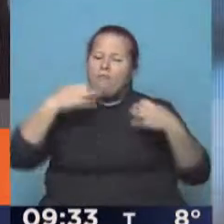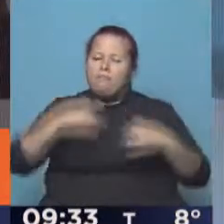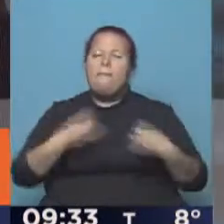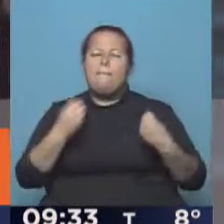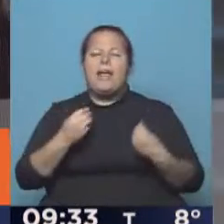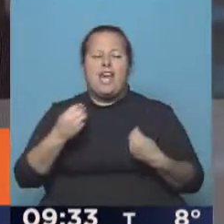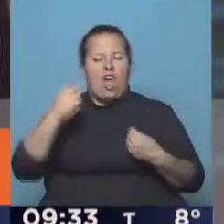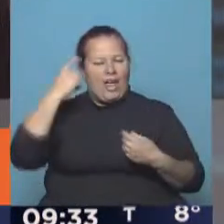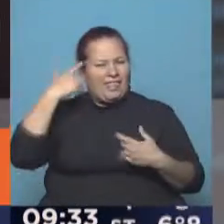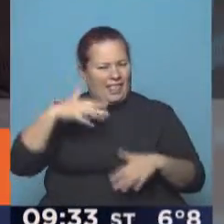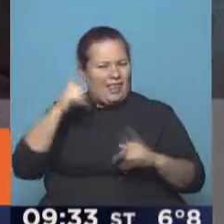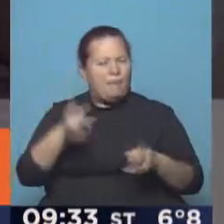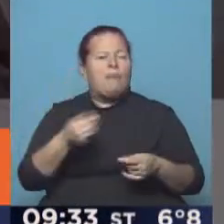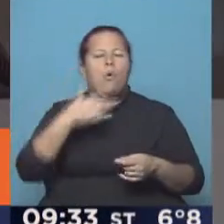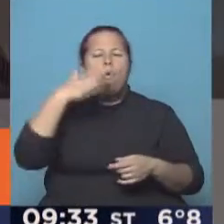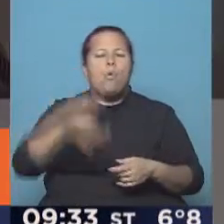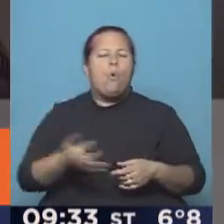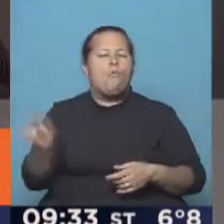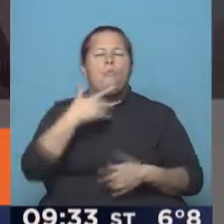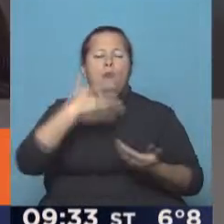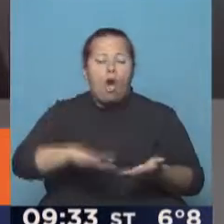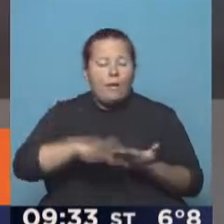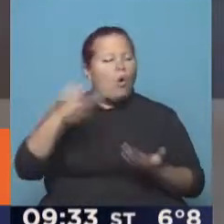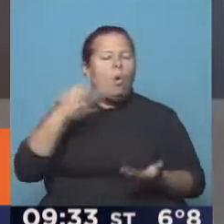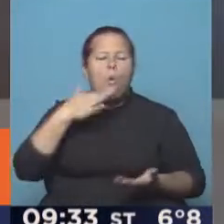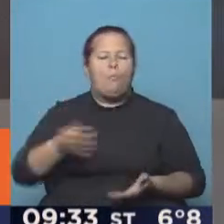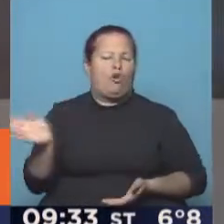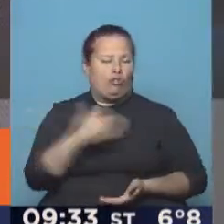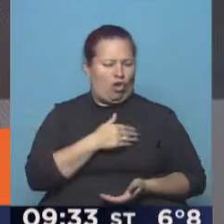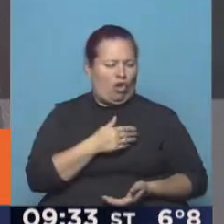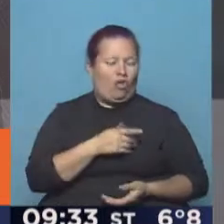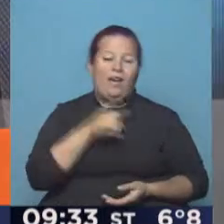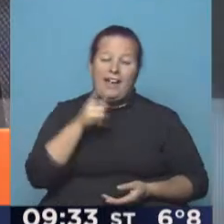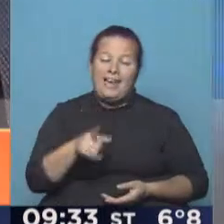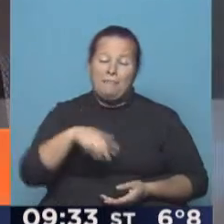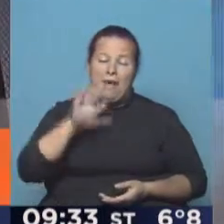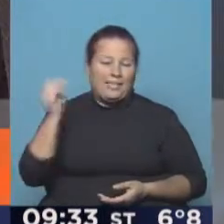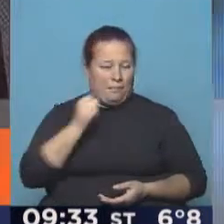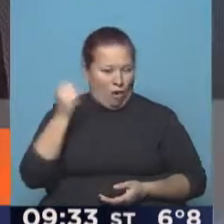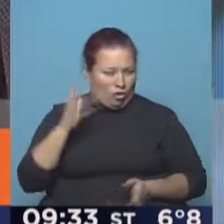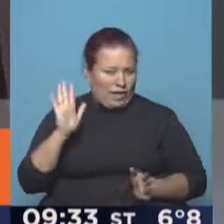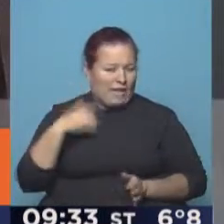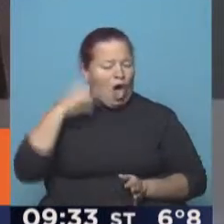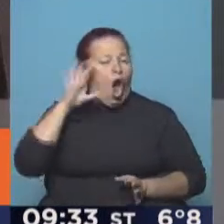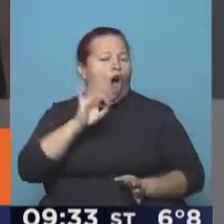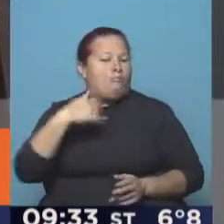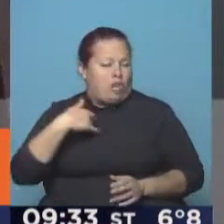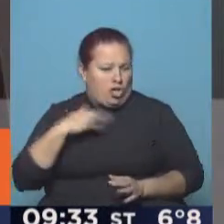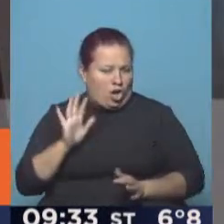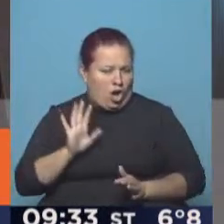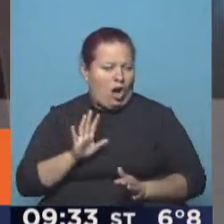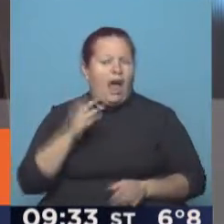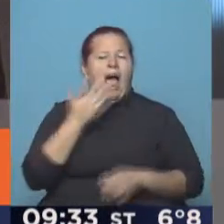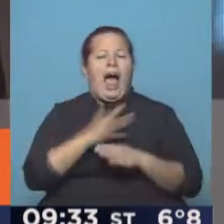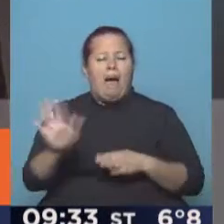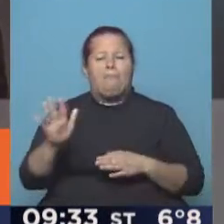honesto intelectualmente, porque cumplió todo lo que prometió. Que eso es lo más importante, desde mi punto de vista. Además